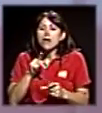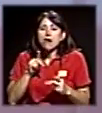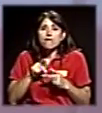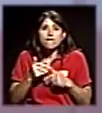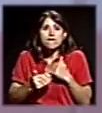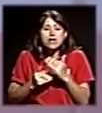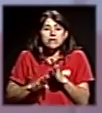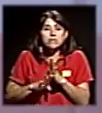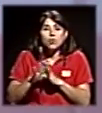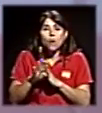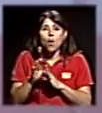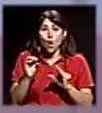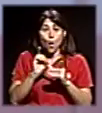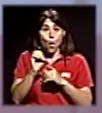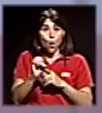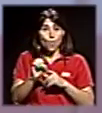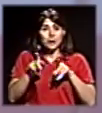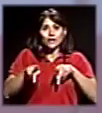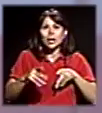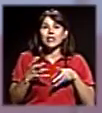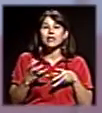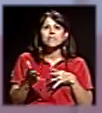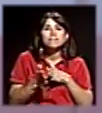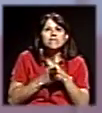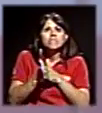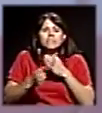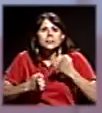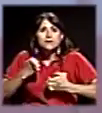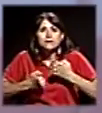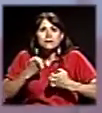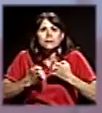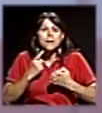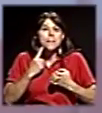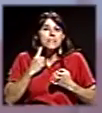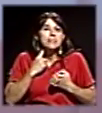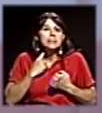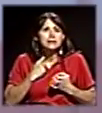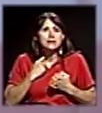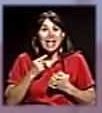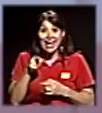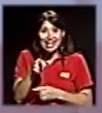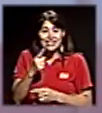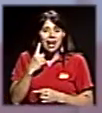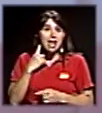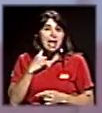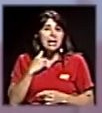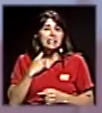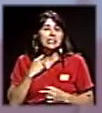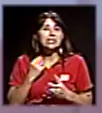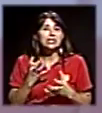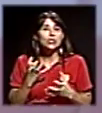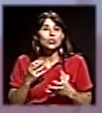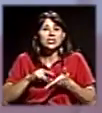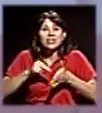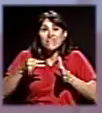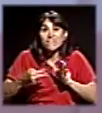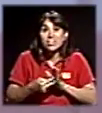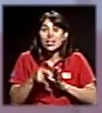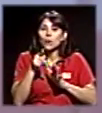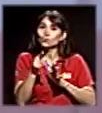e Esa esa adicción lo que está haciendo es ponerte en un lugar eh donde no tienes